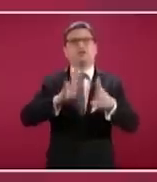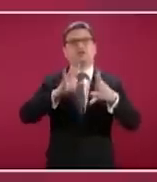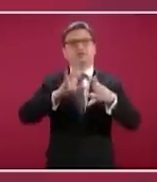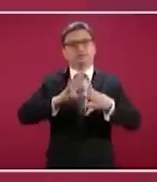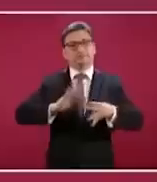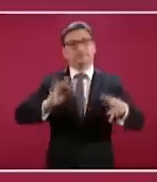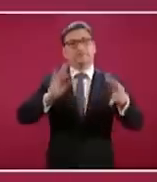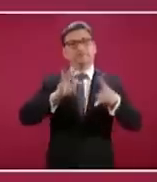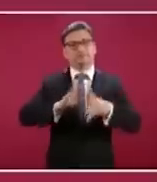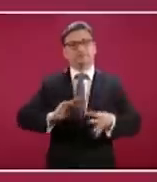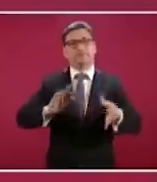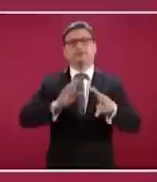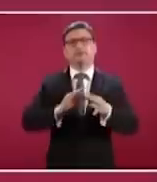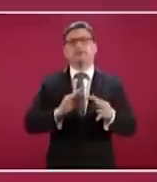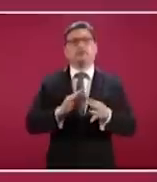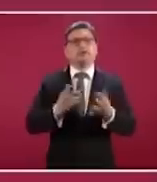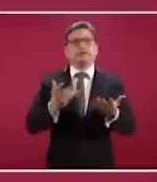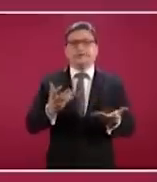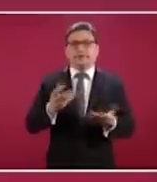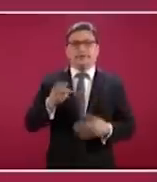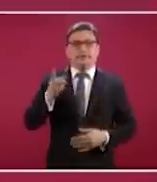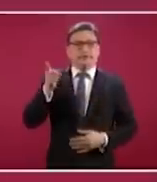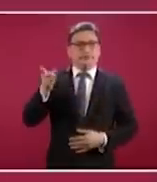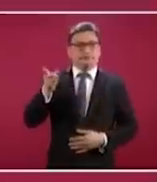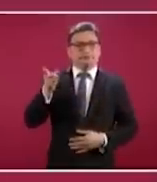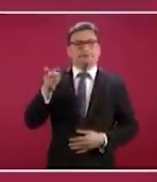explicando de que